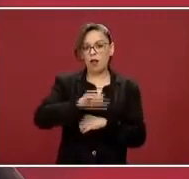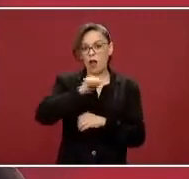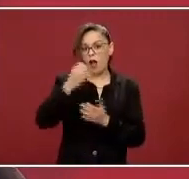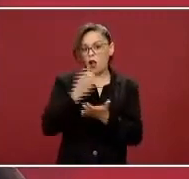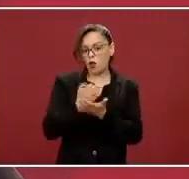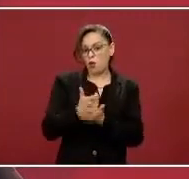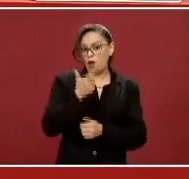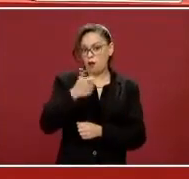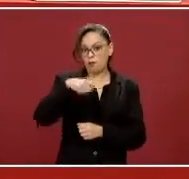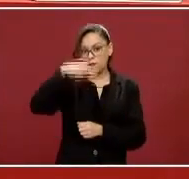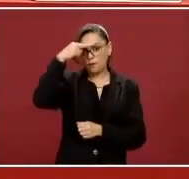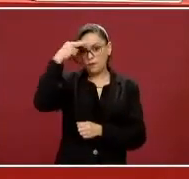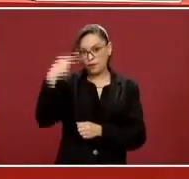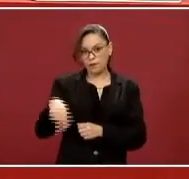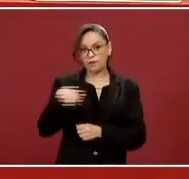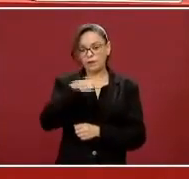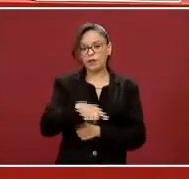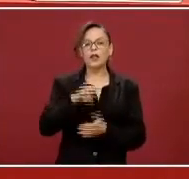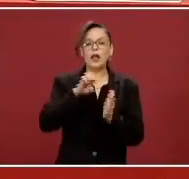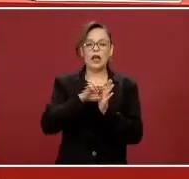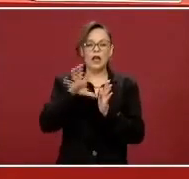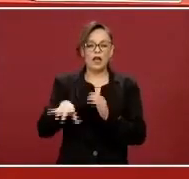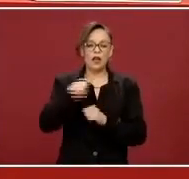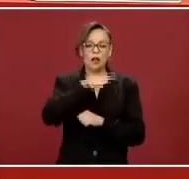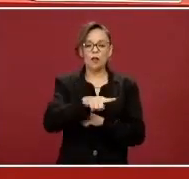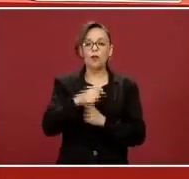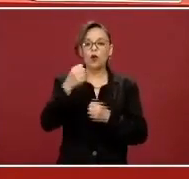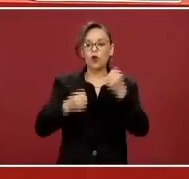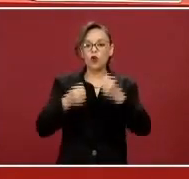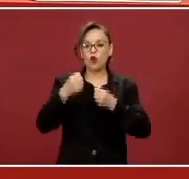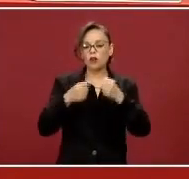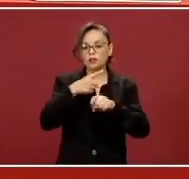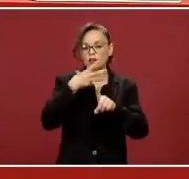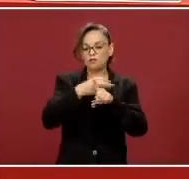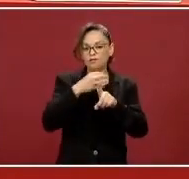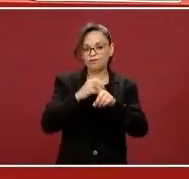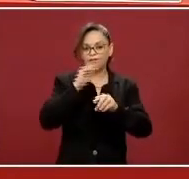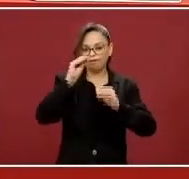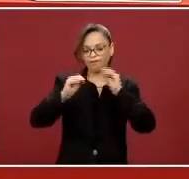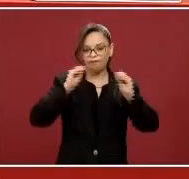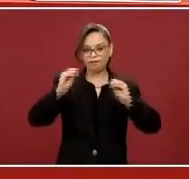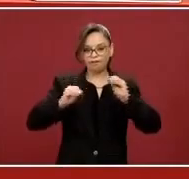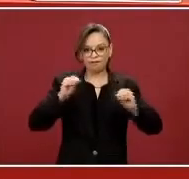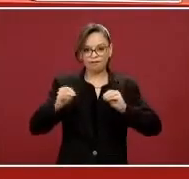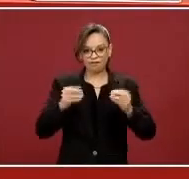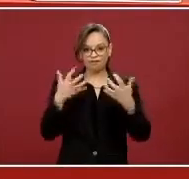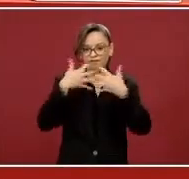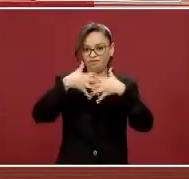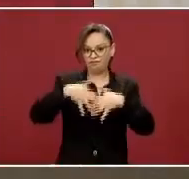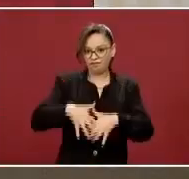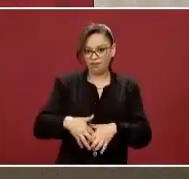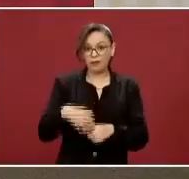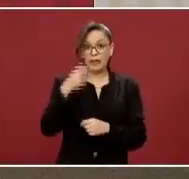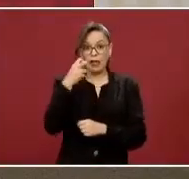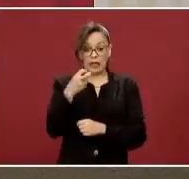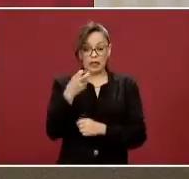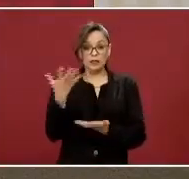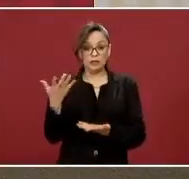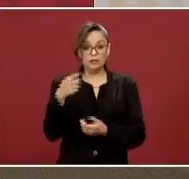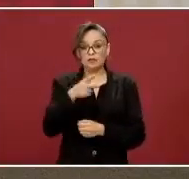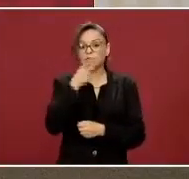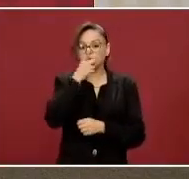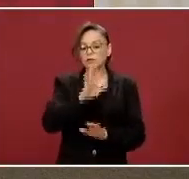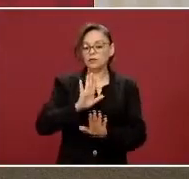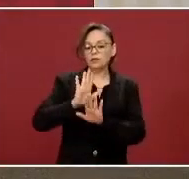las ensambladoras de autopartes, empezaron a tomar este tipo de medidas de declarar paros